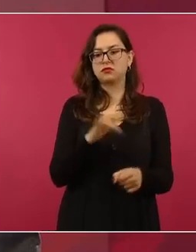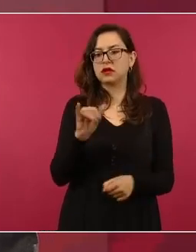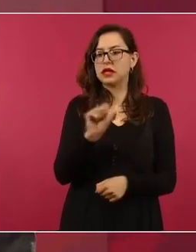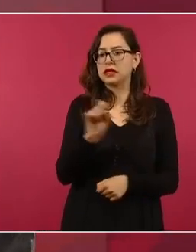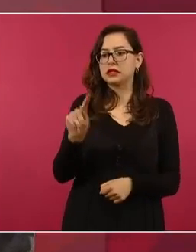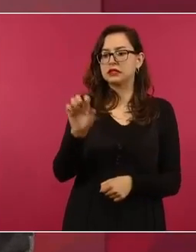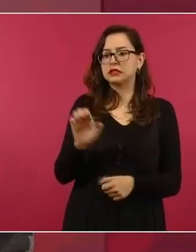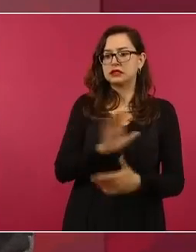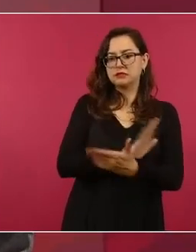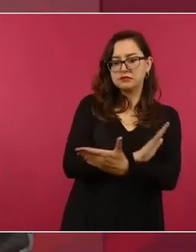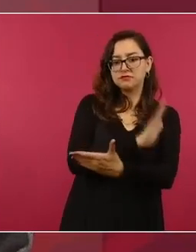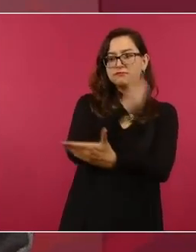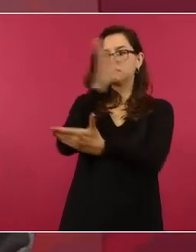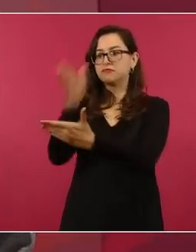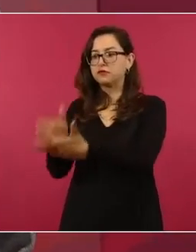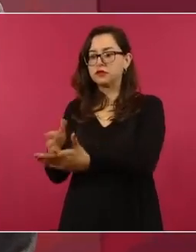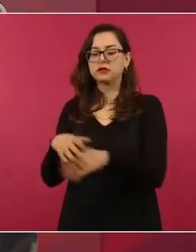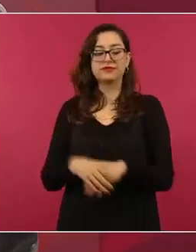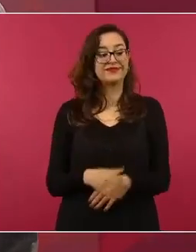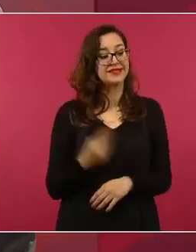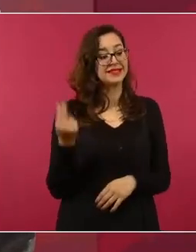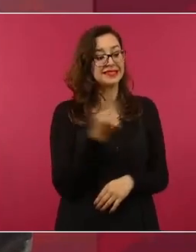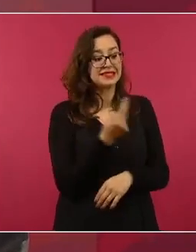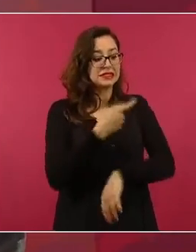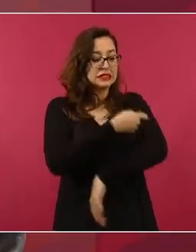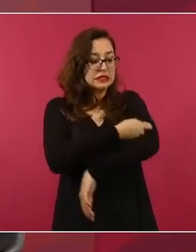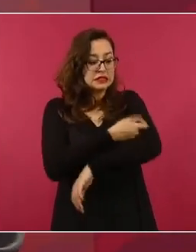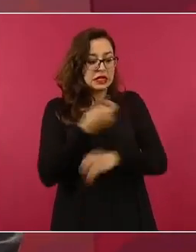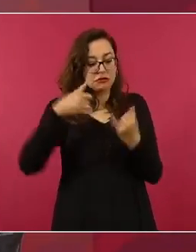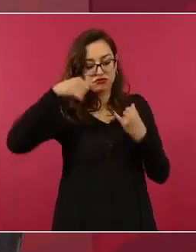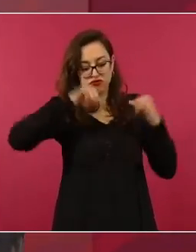privado porque está